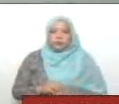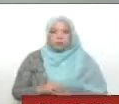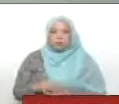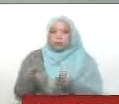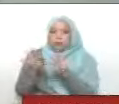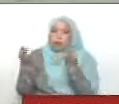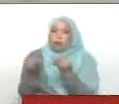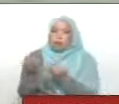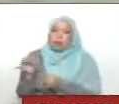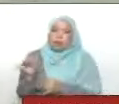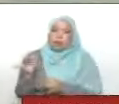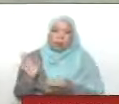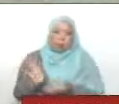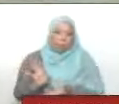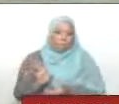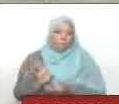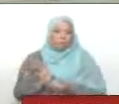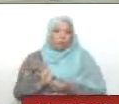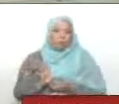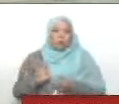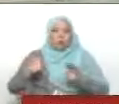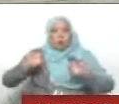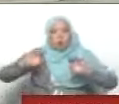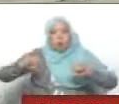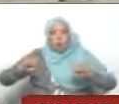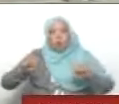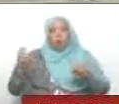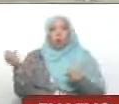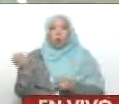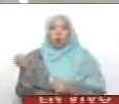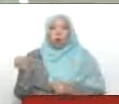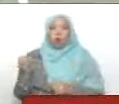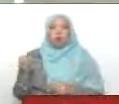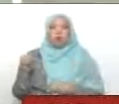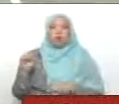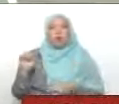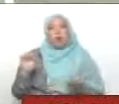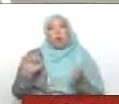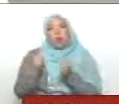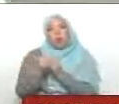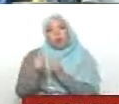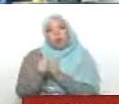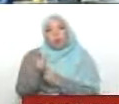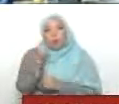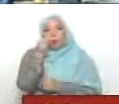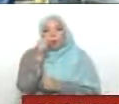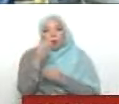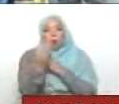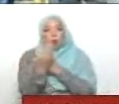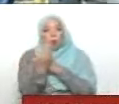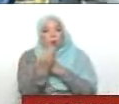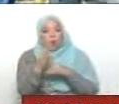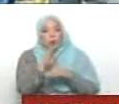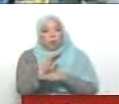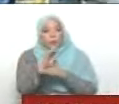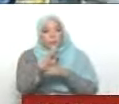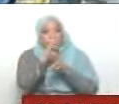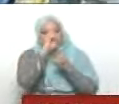misma familia, los motorizados, motorizadas, mototaxistas, con precaución, con